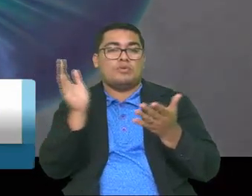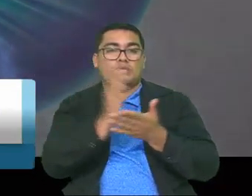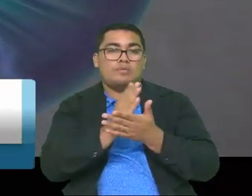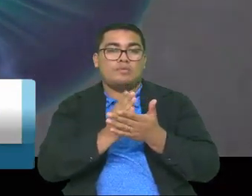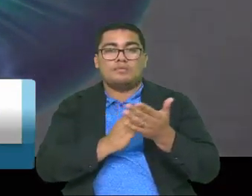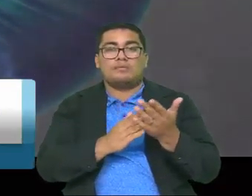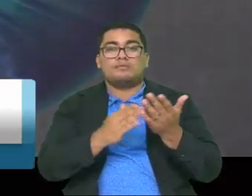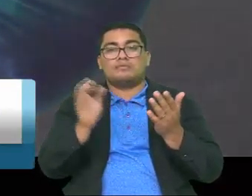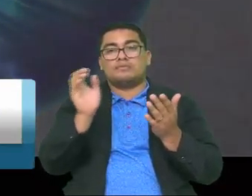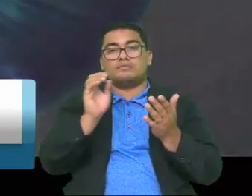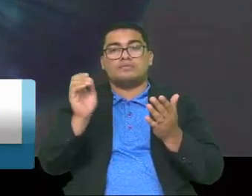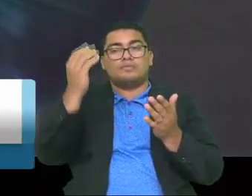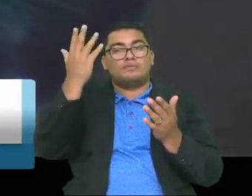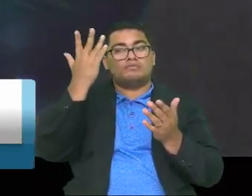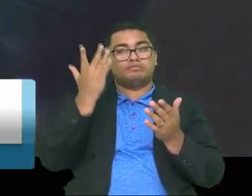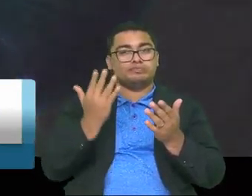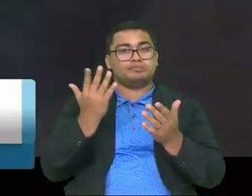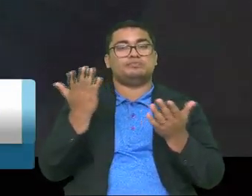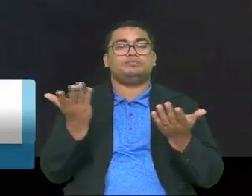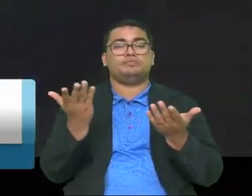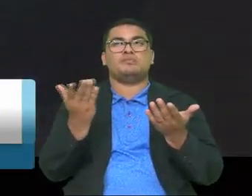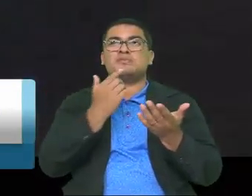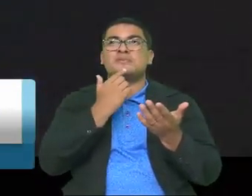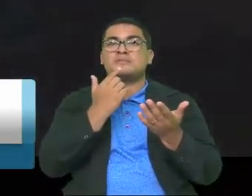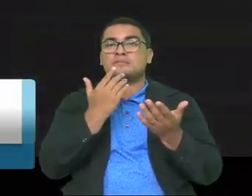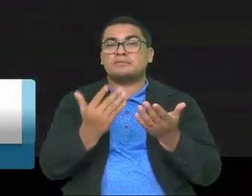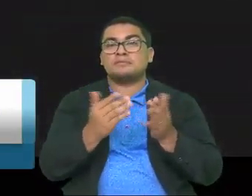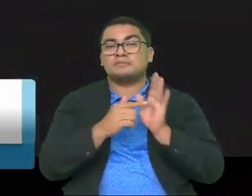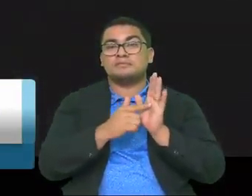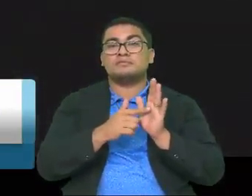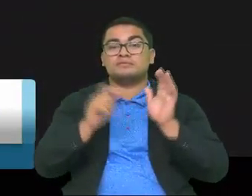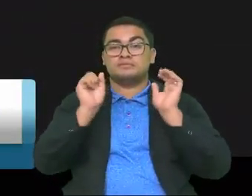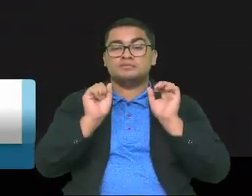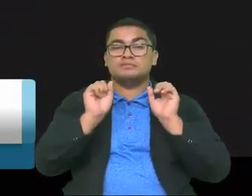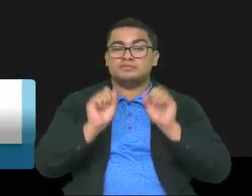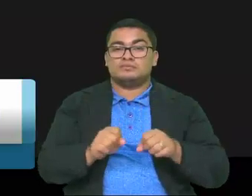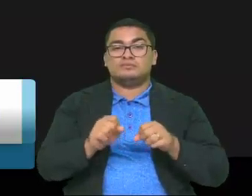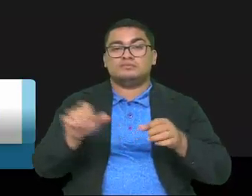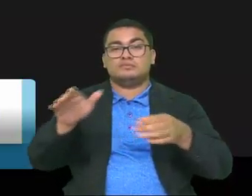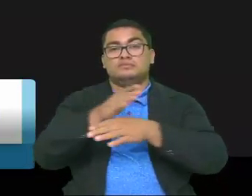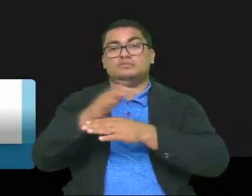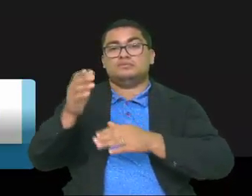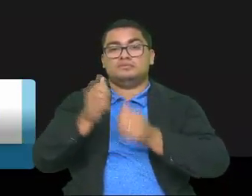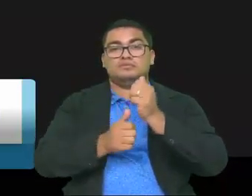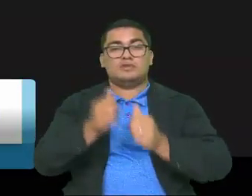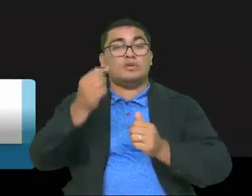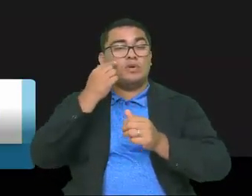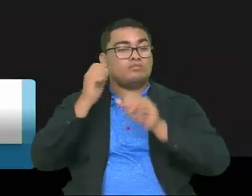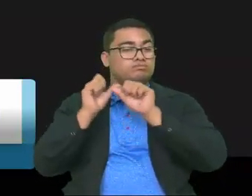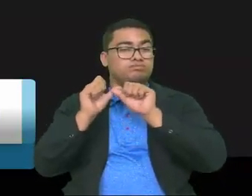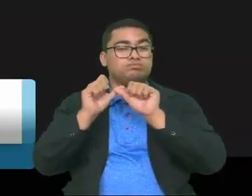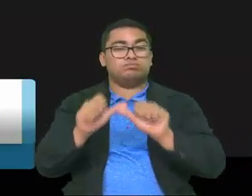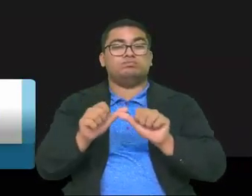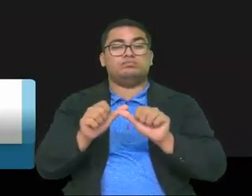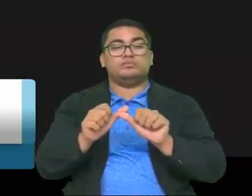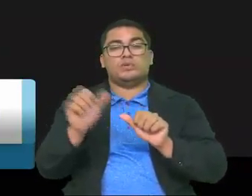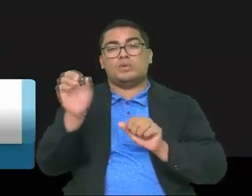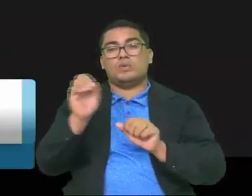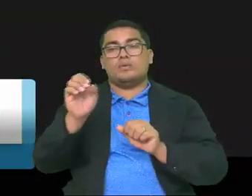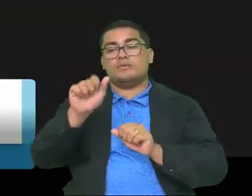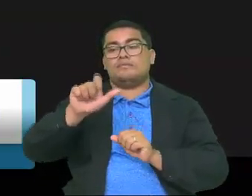resolviendo. E incluso hay un porcentaje de un 15-20% de pacientes que pueden quedar con alteraciones de manera permanente,